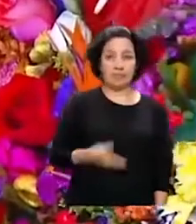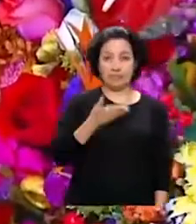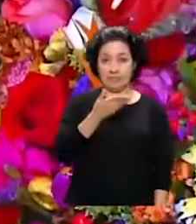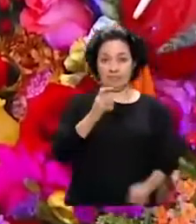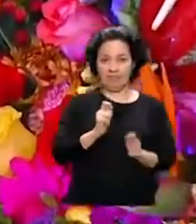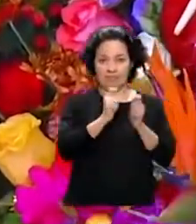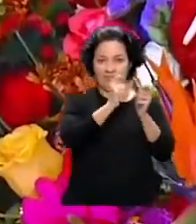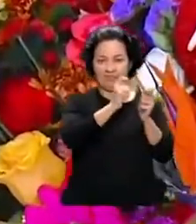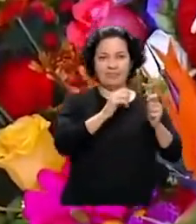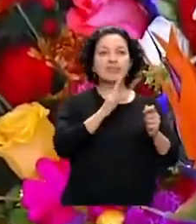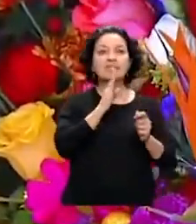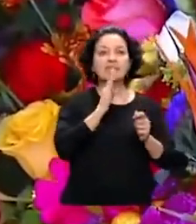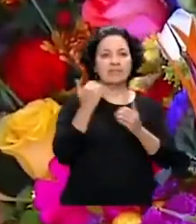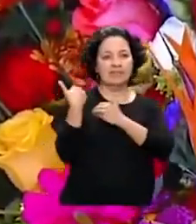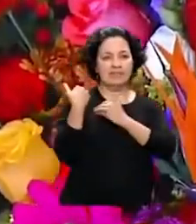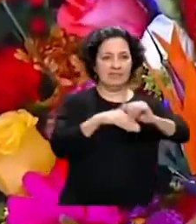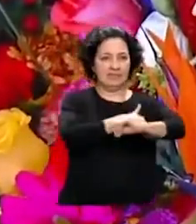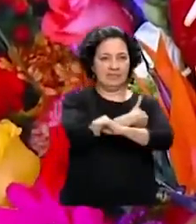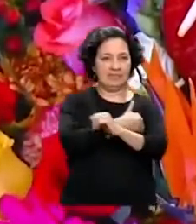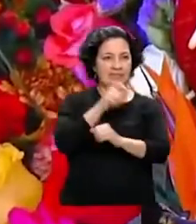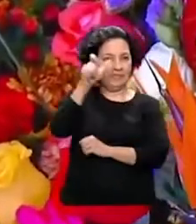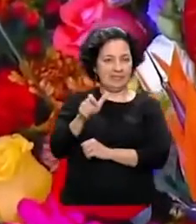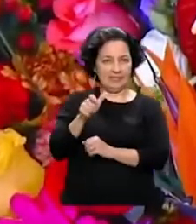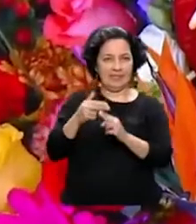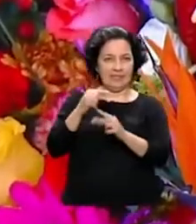Entrega el gallardete la ministra de Cultura.